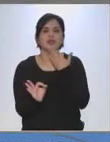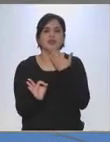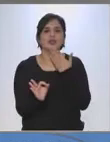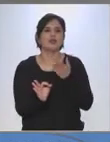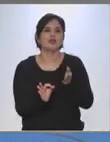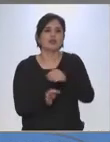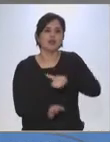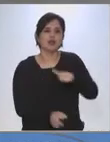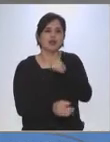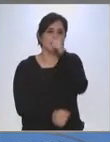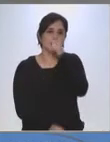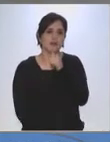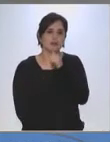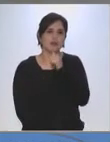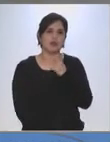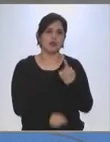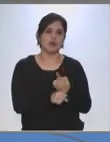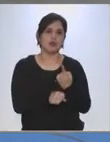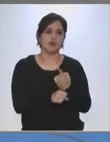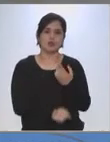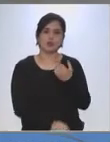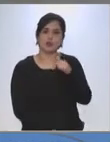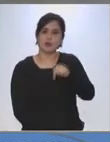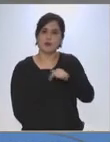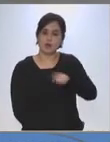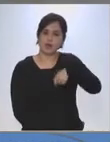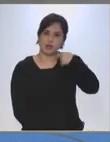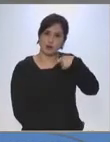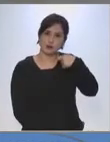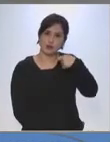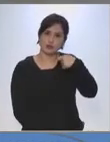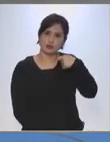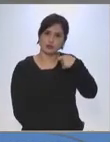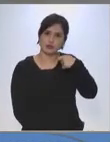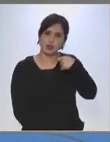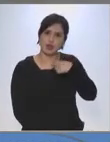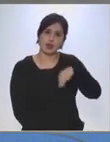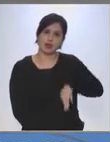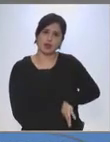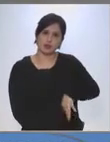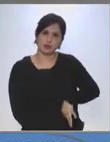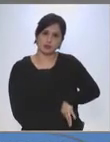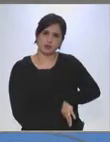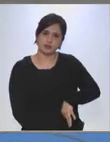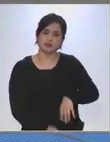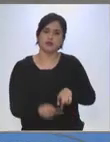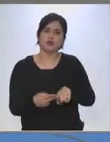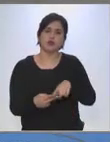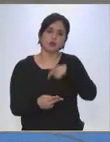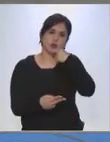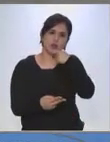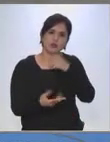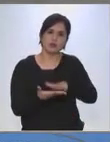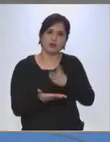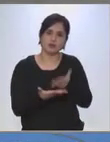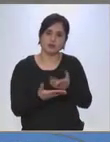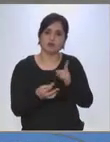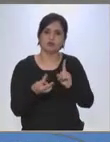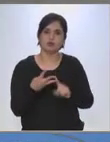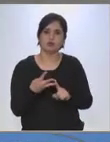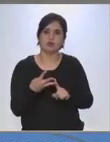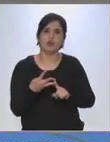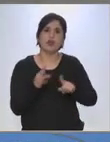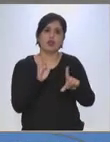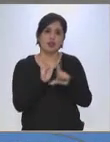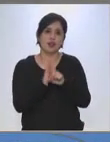sector privado conversábamos hoy día en el almuerzo de las pensiones conversábamos de la salud conversábamos